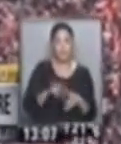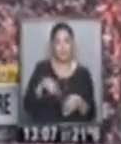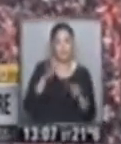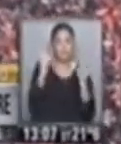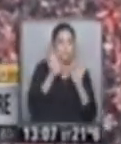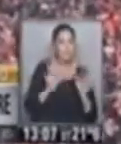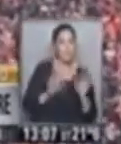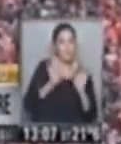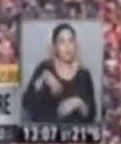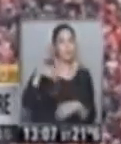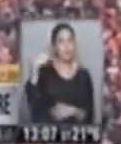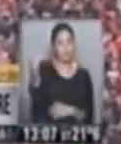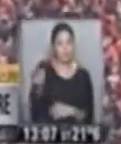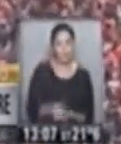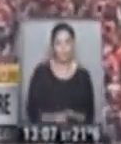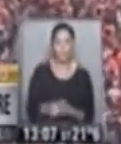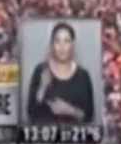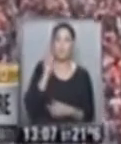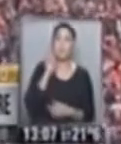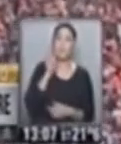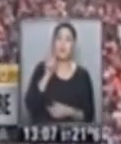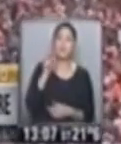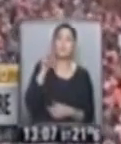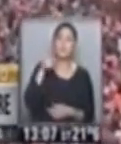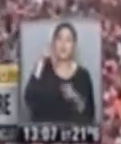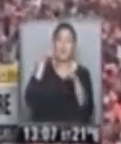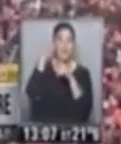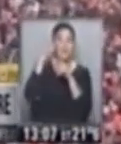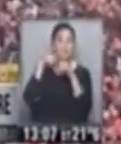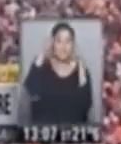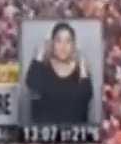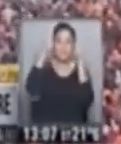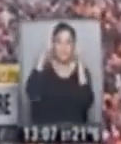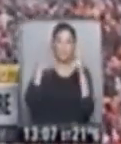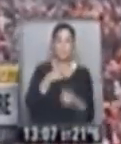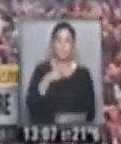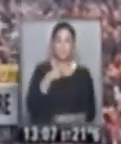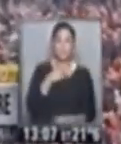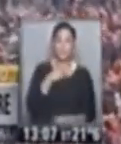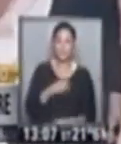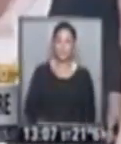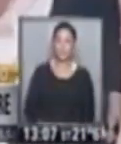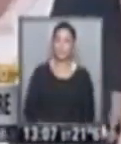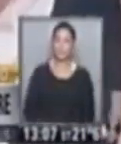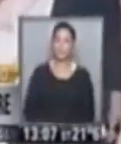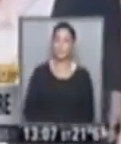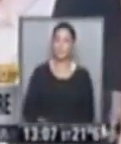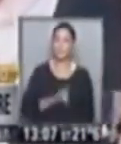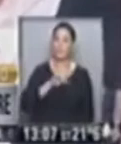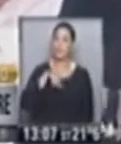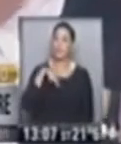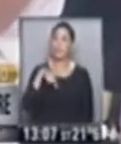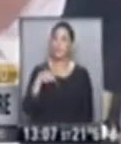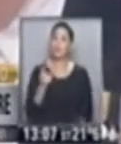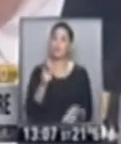diríamos, secundario en términos de decisión. Participan de políticas diplomáticas, en muchos